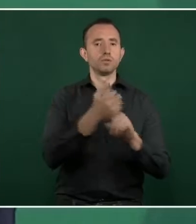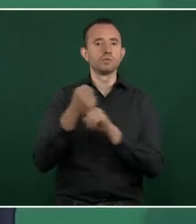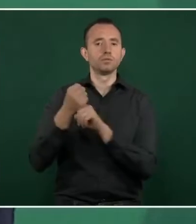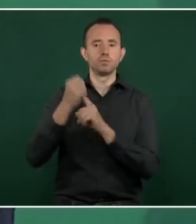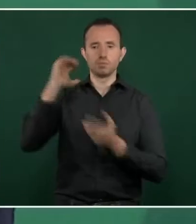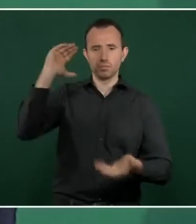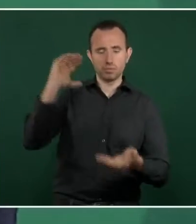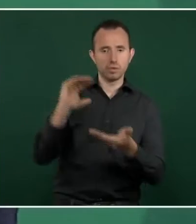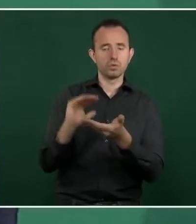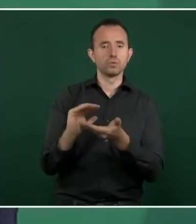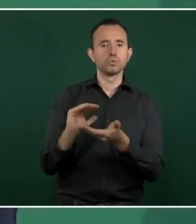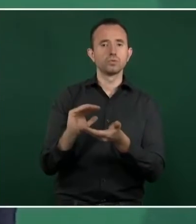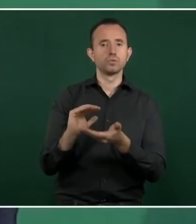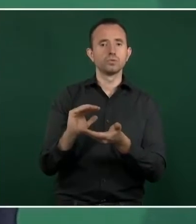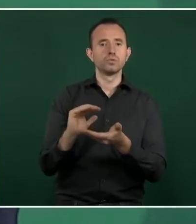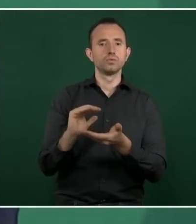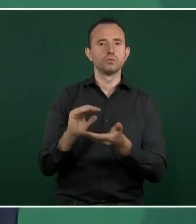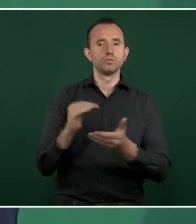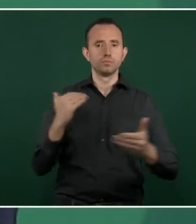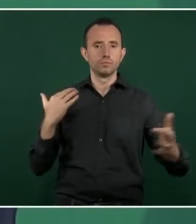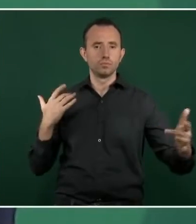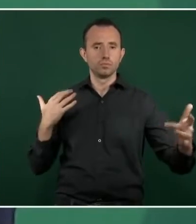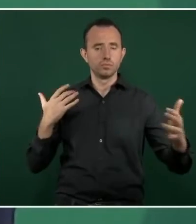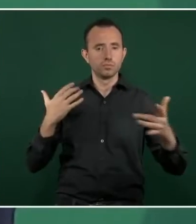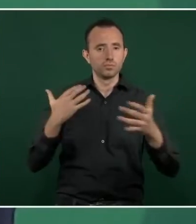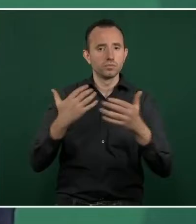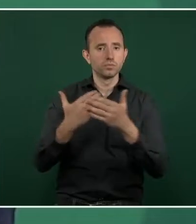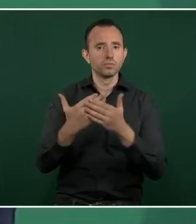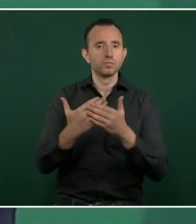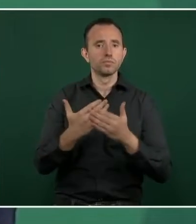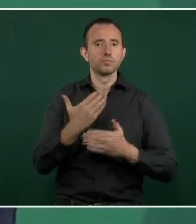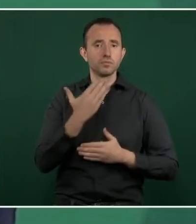país. Es buena nota, ¿no?